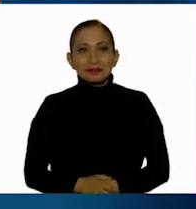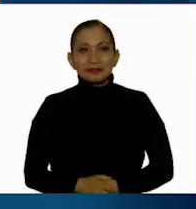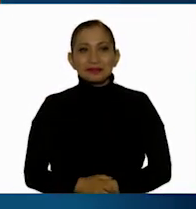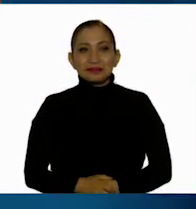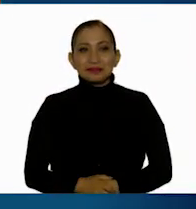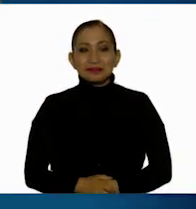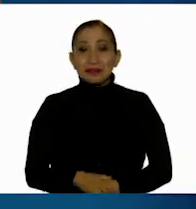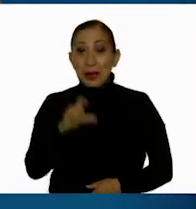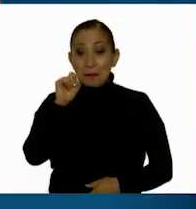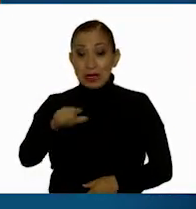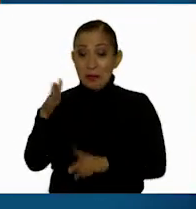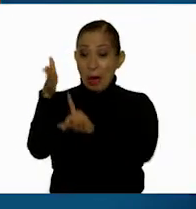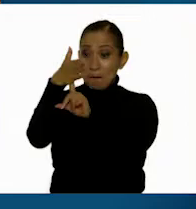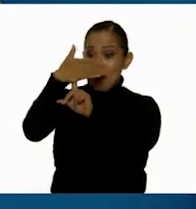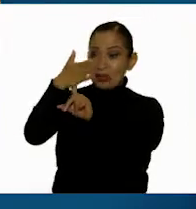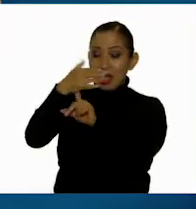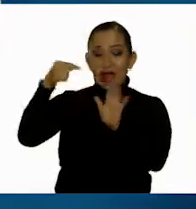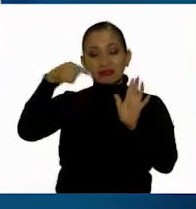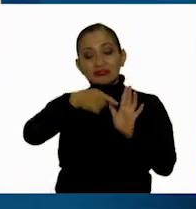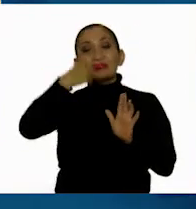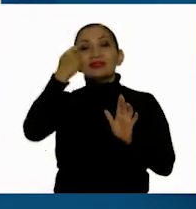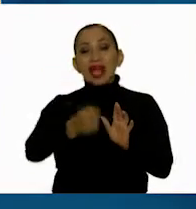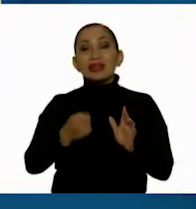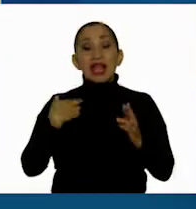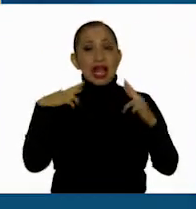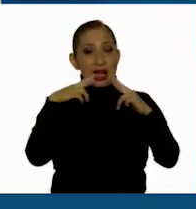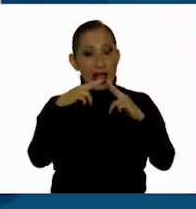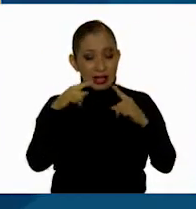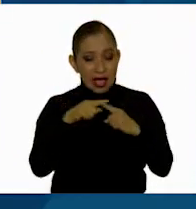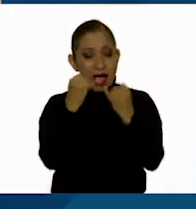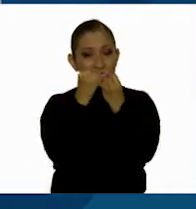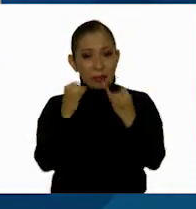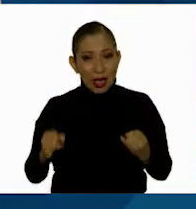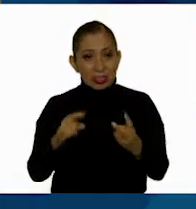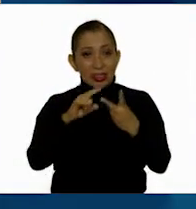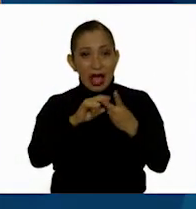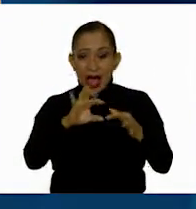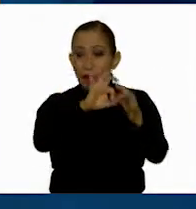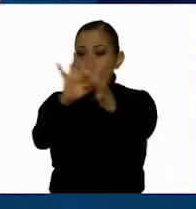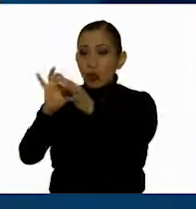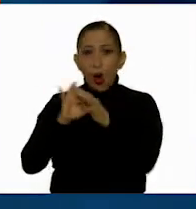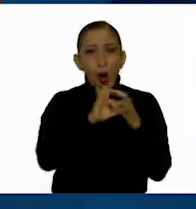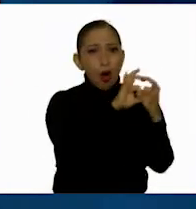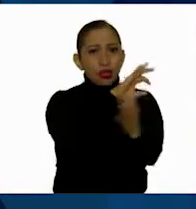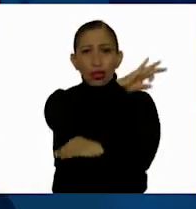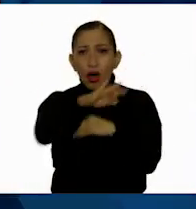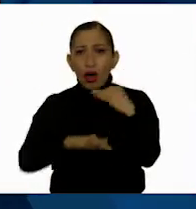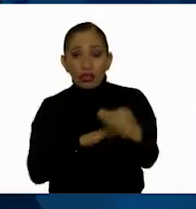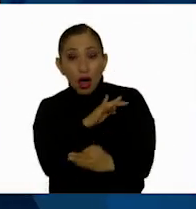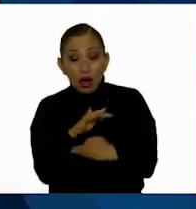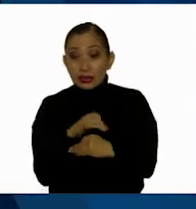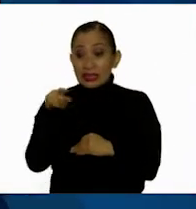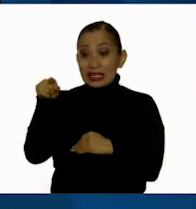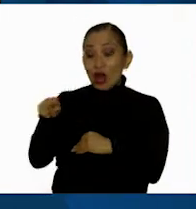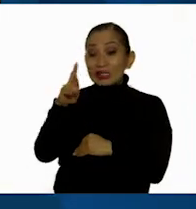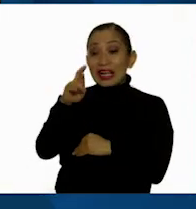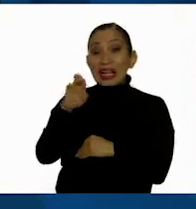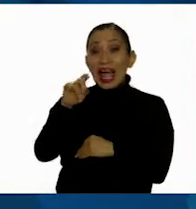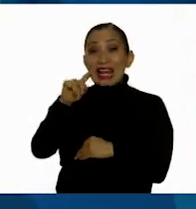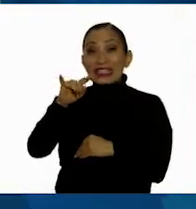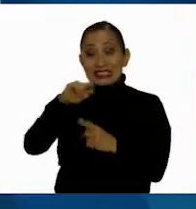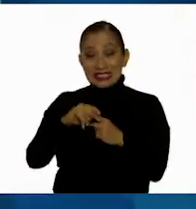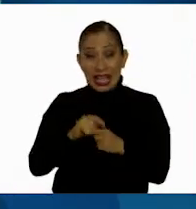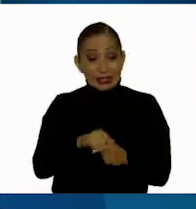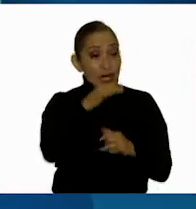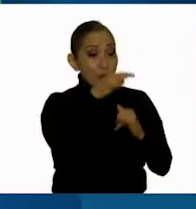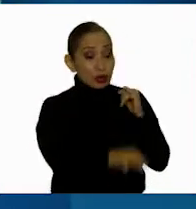tomando una misma bandera que representaba la religión, la independencia y la unión de todos. Las fuerzas realistas y las últimas